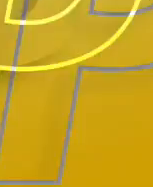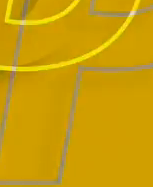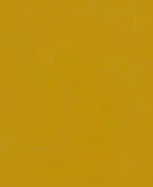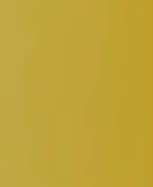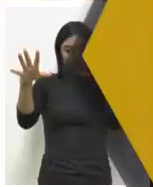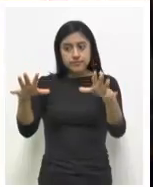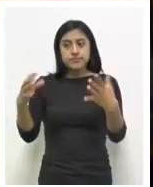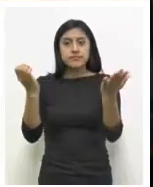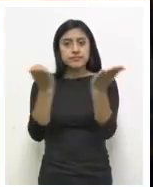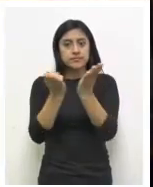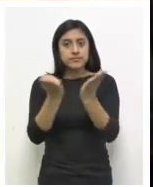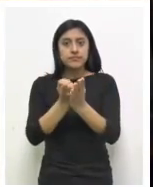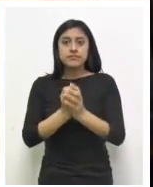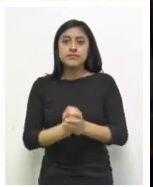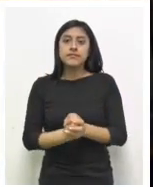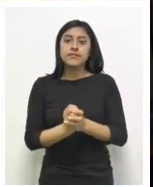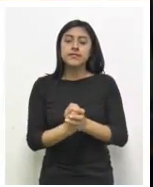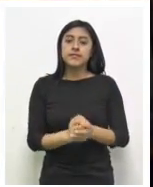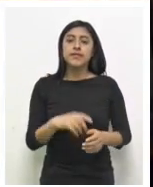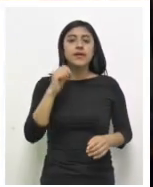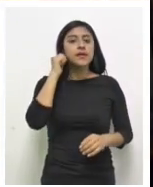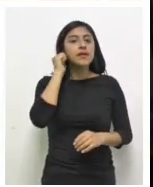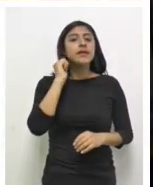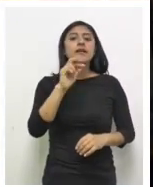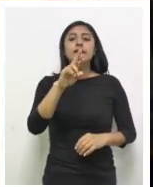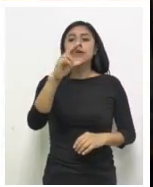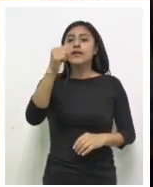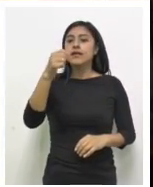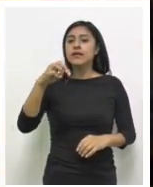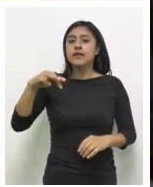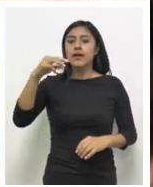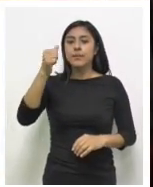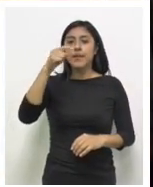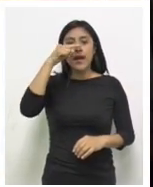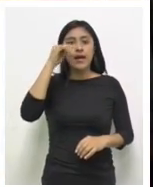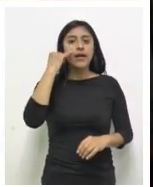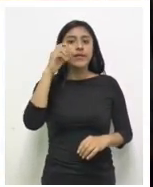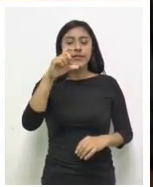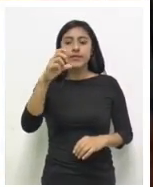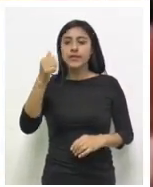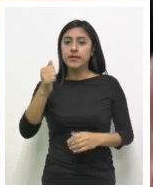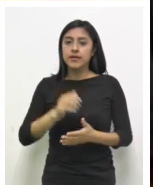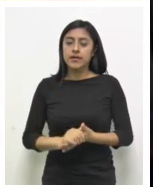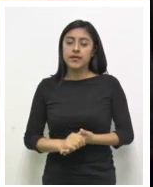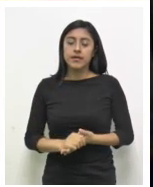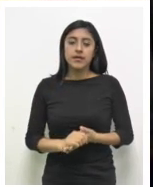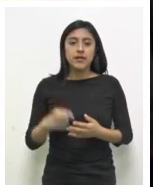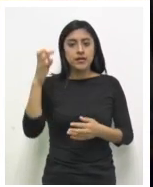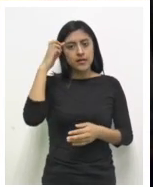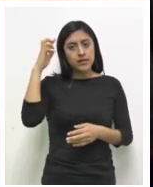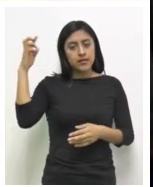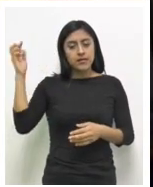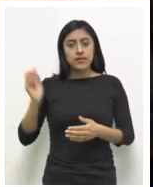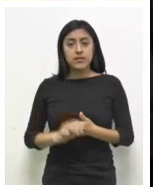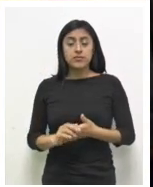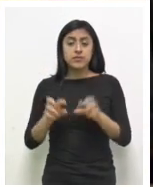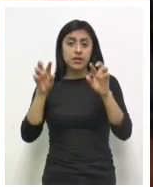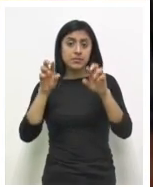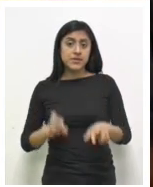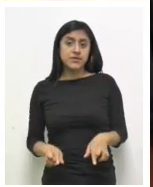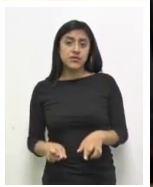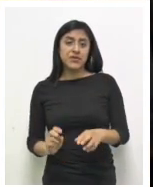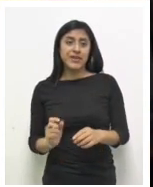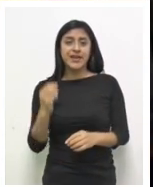pedagogía. Él era un hombre simpático, alegre, de muy buen humor,